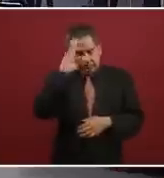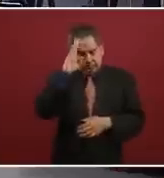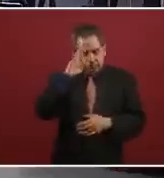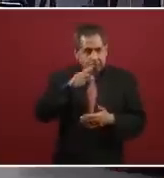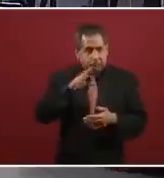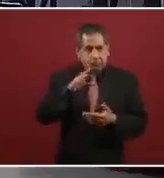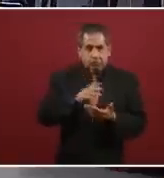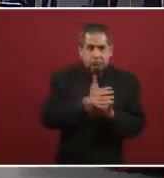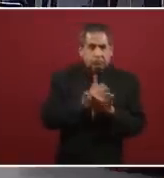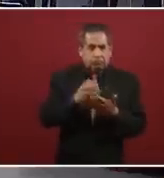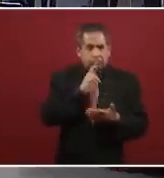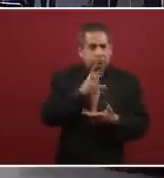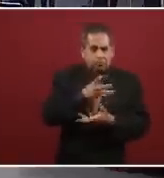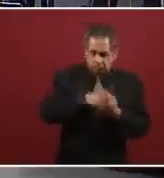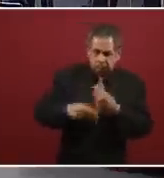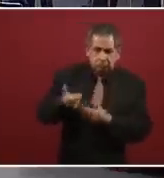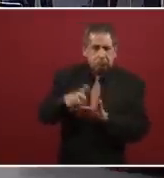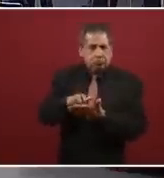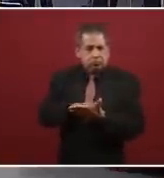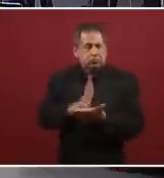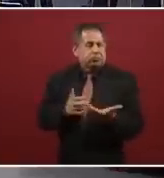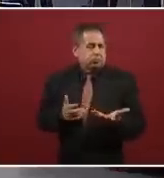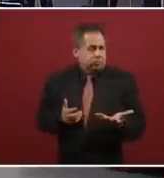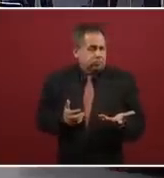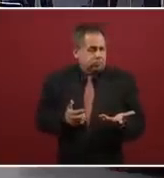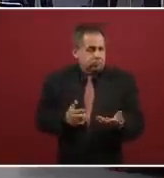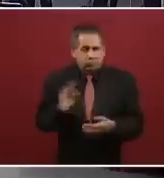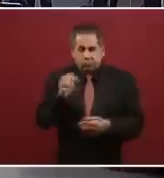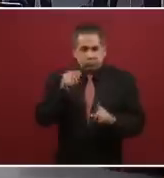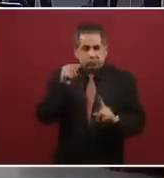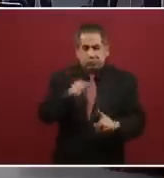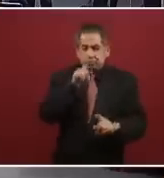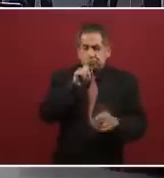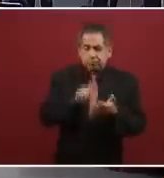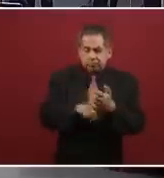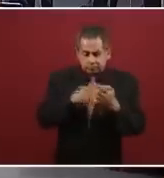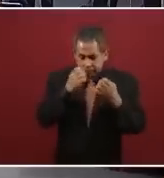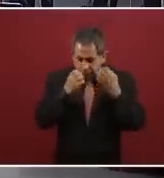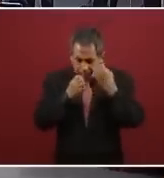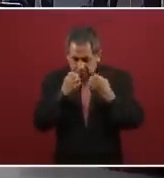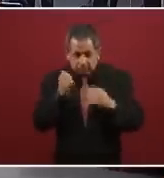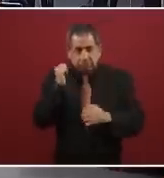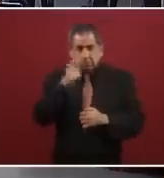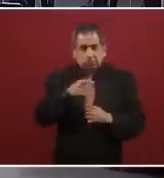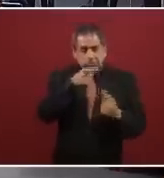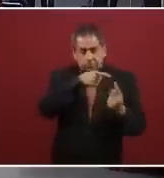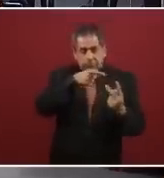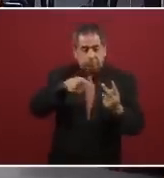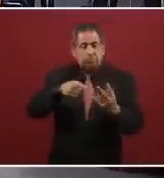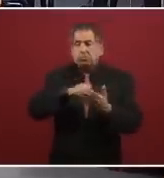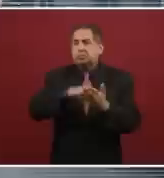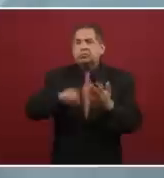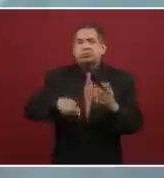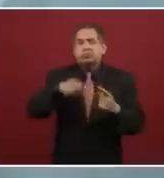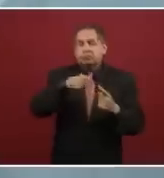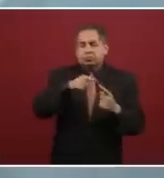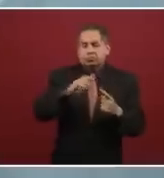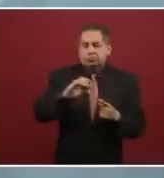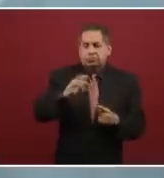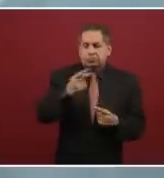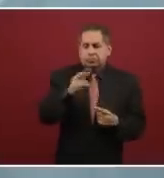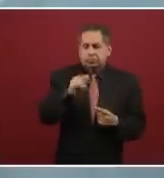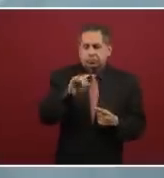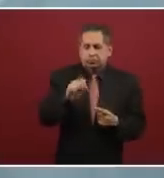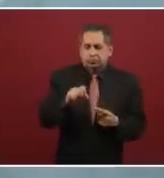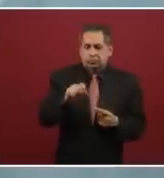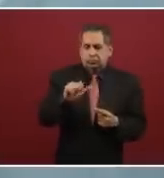y generar más ahorros? Y si en esto pues estaría analizando algunos casos como el de Cristian